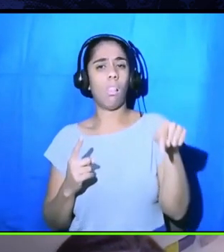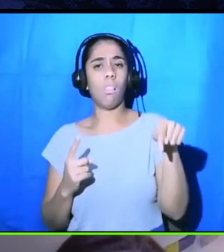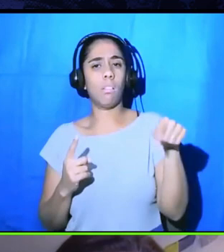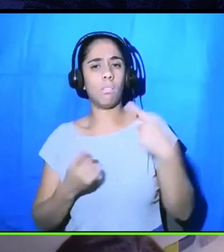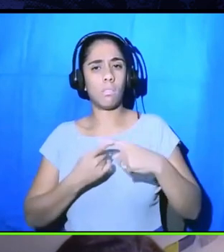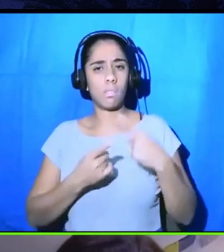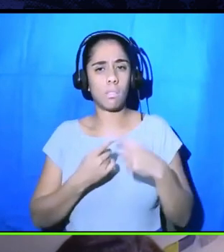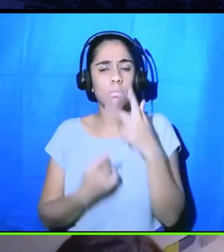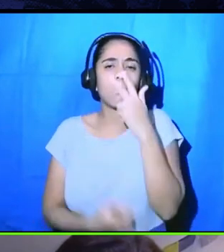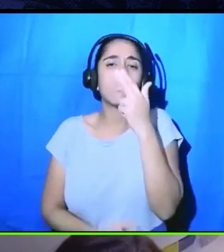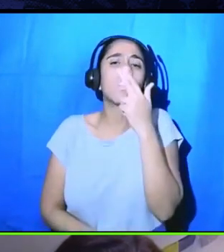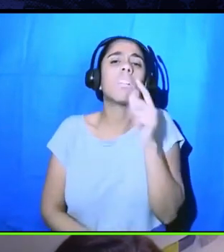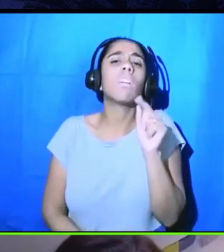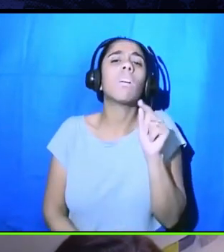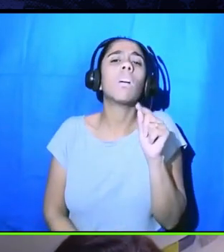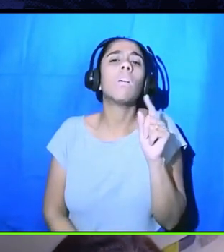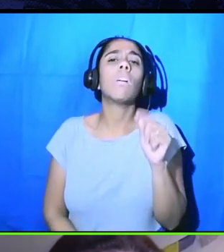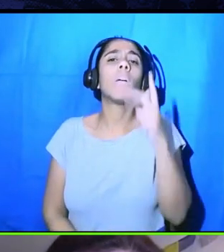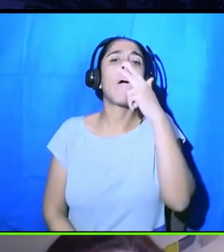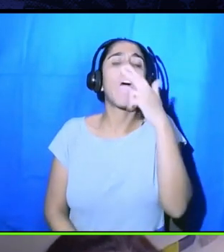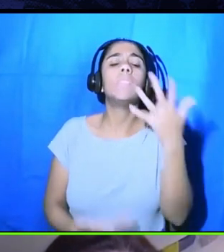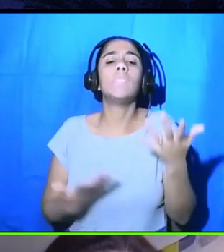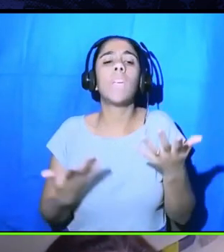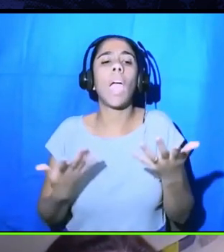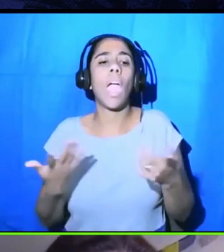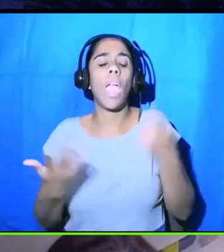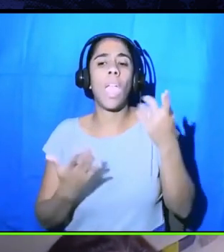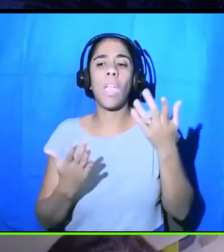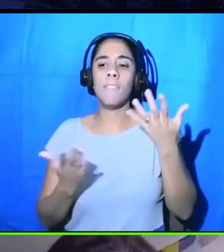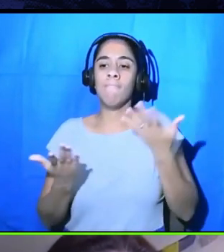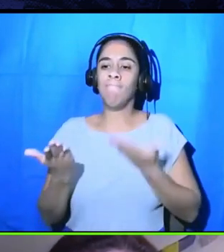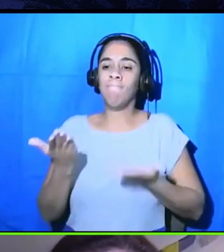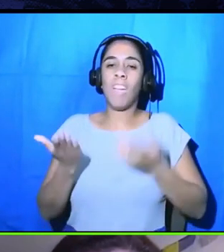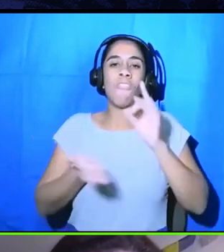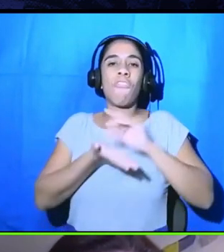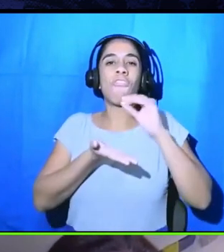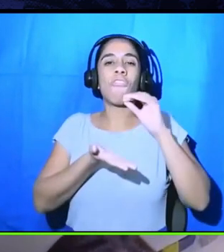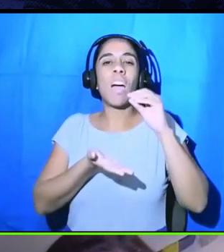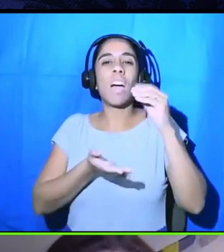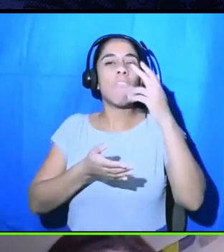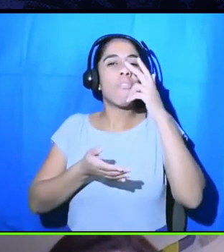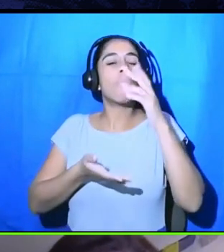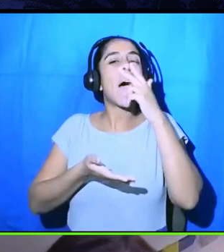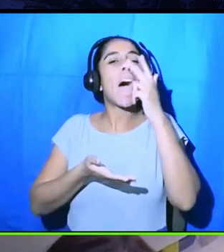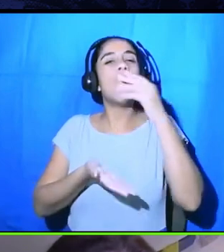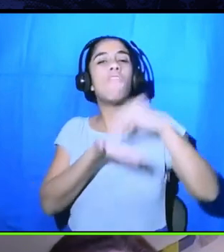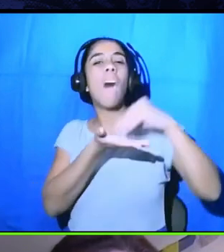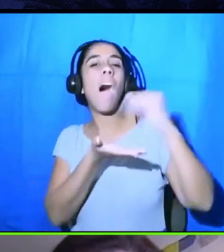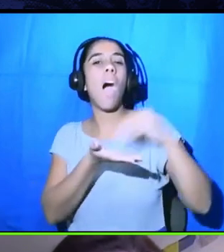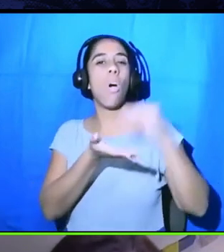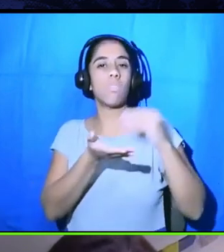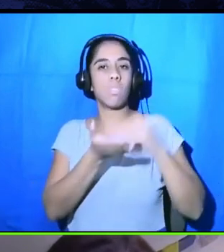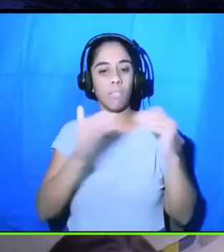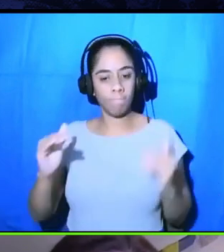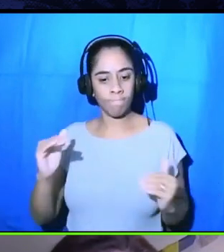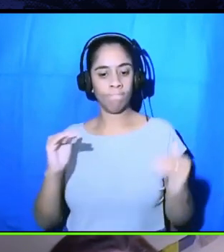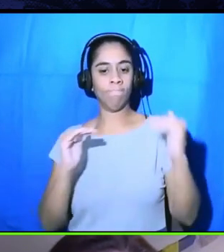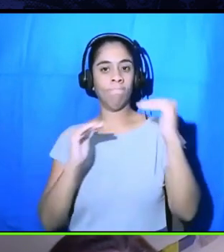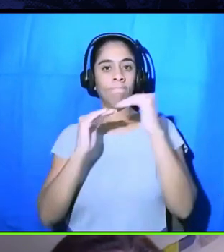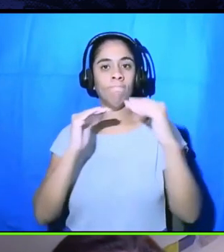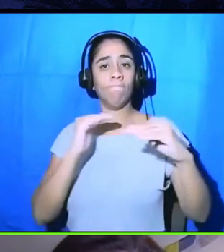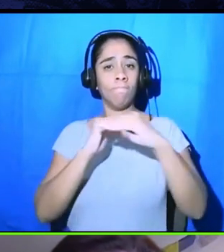estructural de exclusión que afecta a mujeres a minorías a pueblos